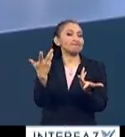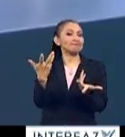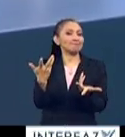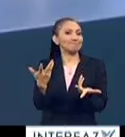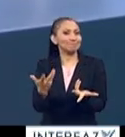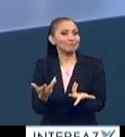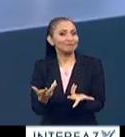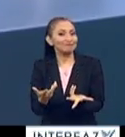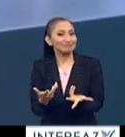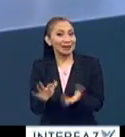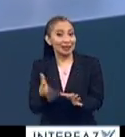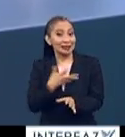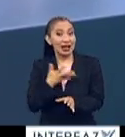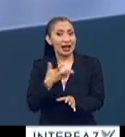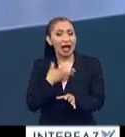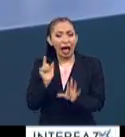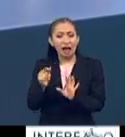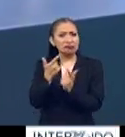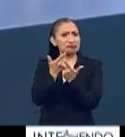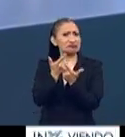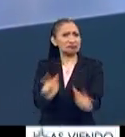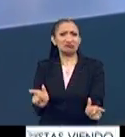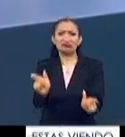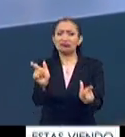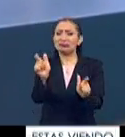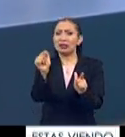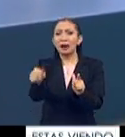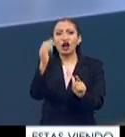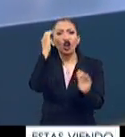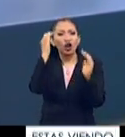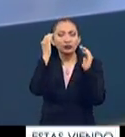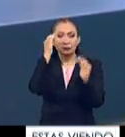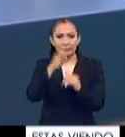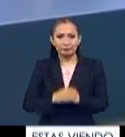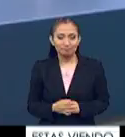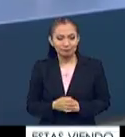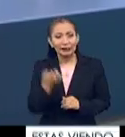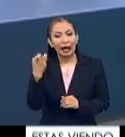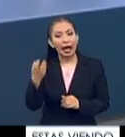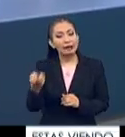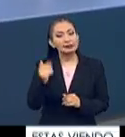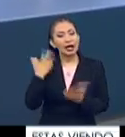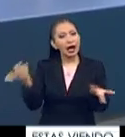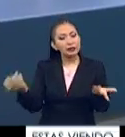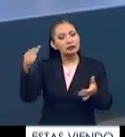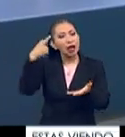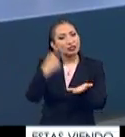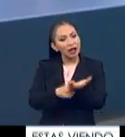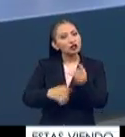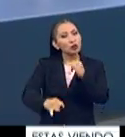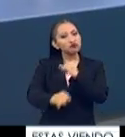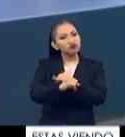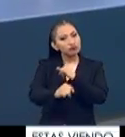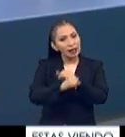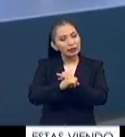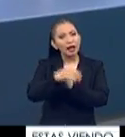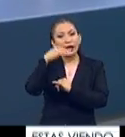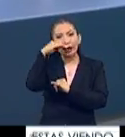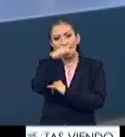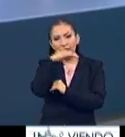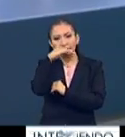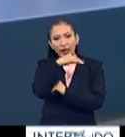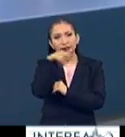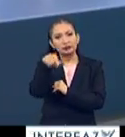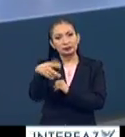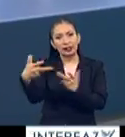pues tener acceso ilimitado al conocimiento. Esta es una plataforma de cursos gratuitos donde